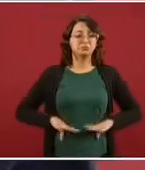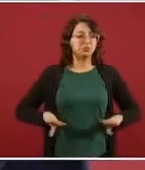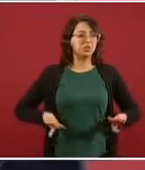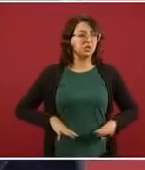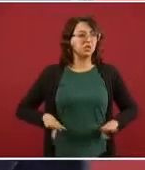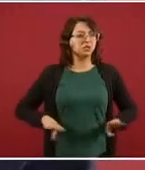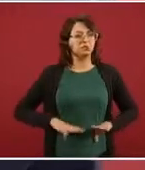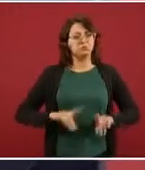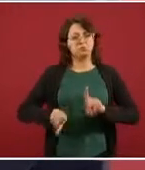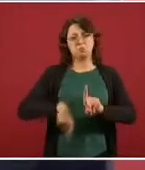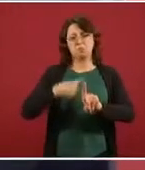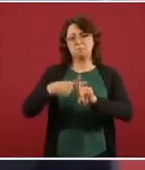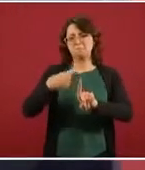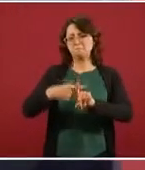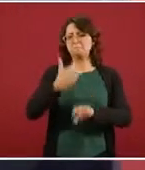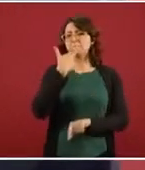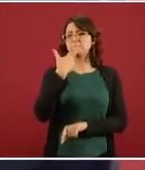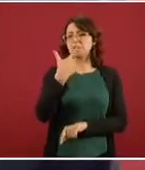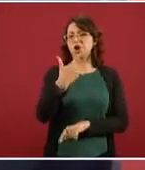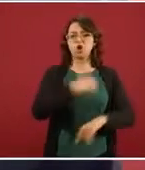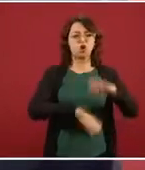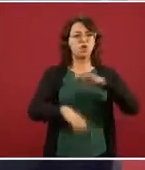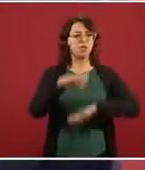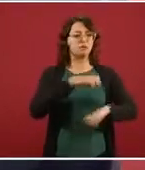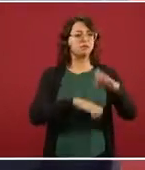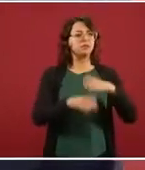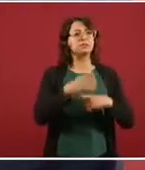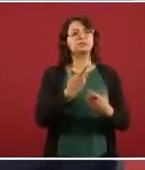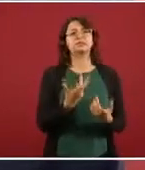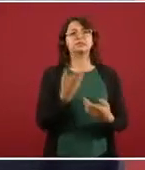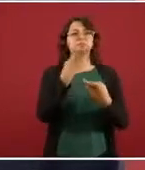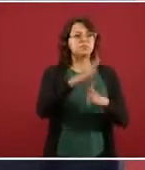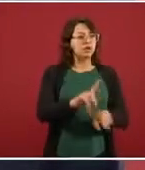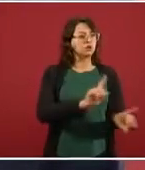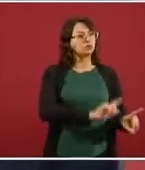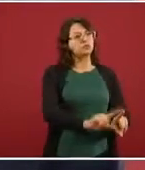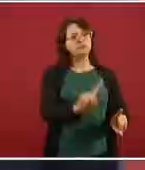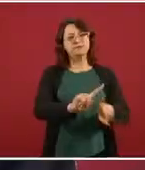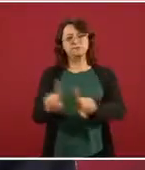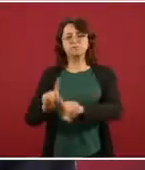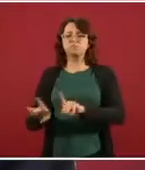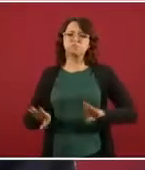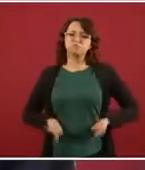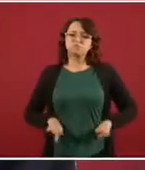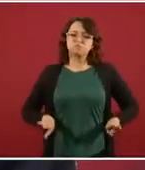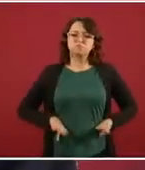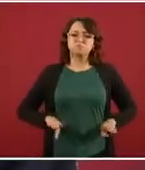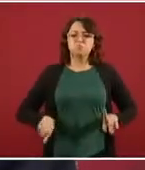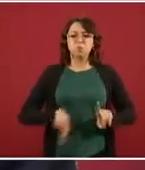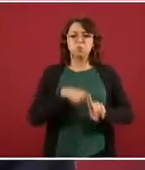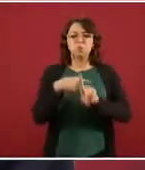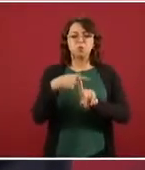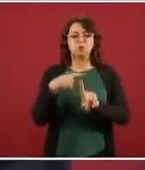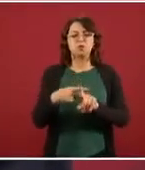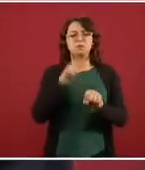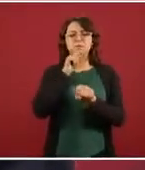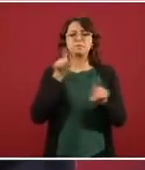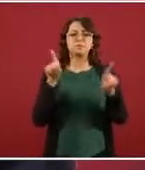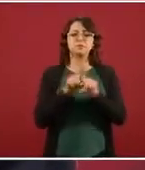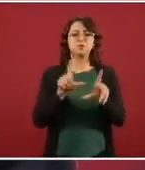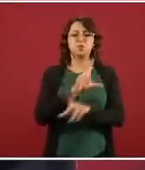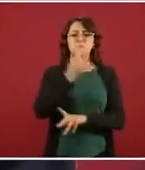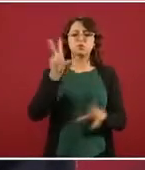positiva de las empresas en general, de los bancos y de todo el sector